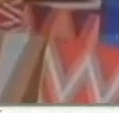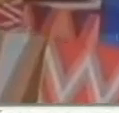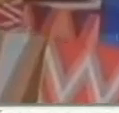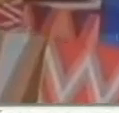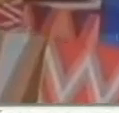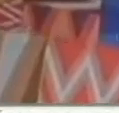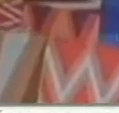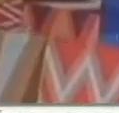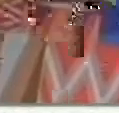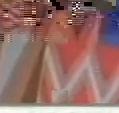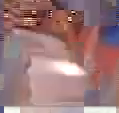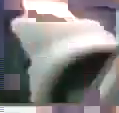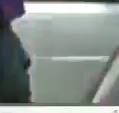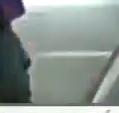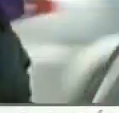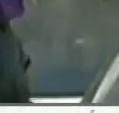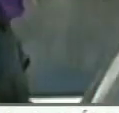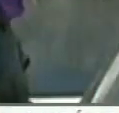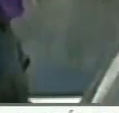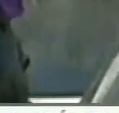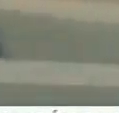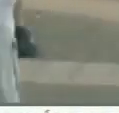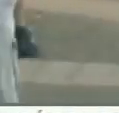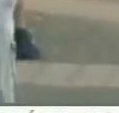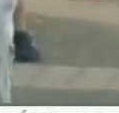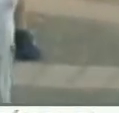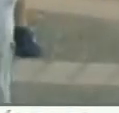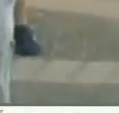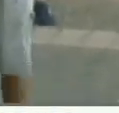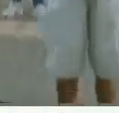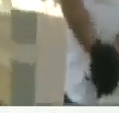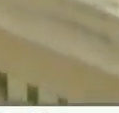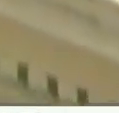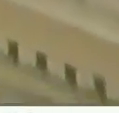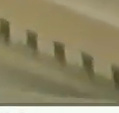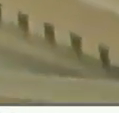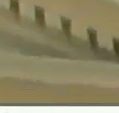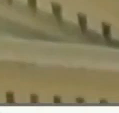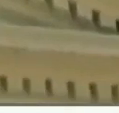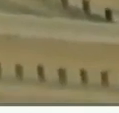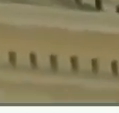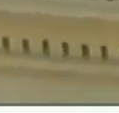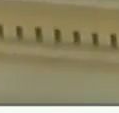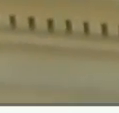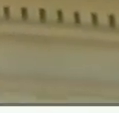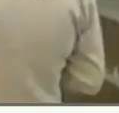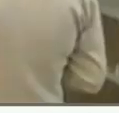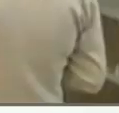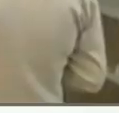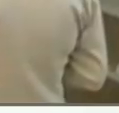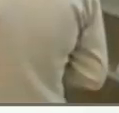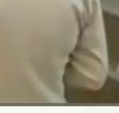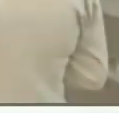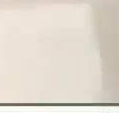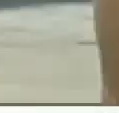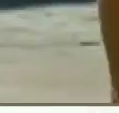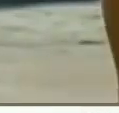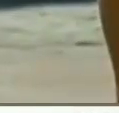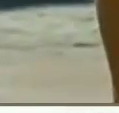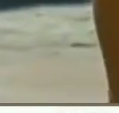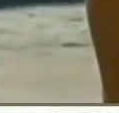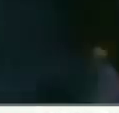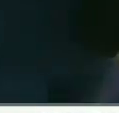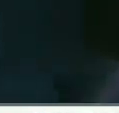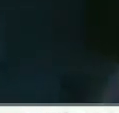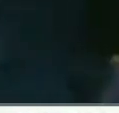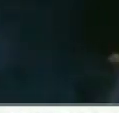variantes que generaron la segunda oleada de contagio de COVID-19. El gobierno bolivariano, con la experiencia del año 2020